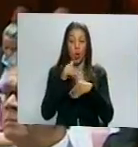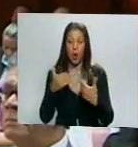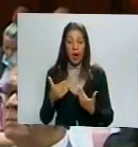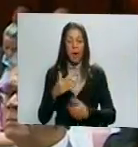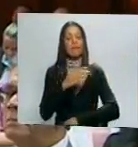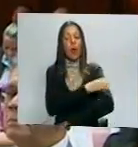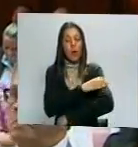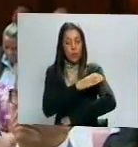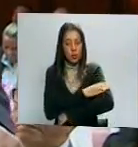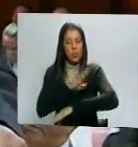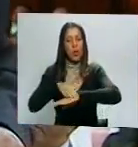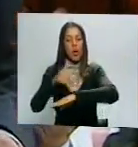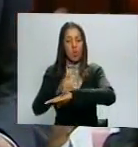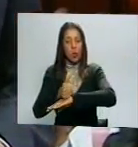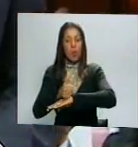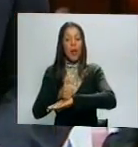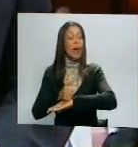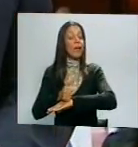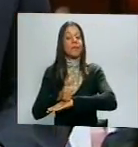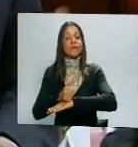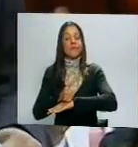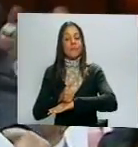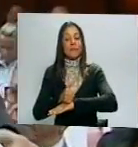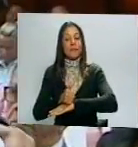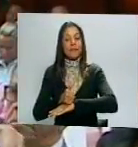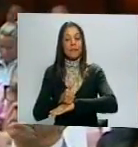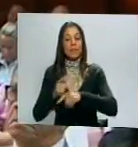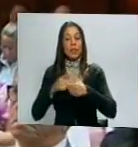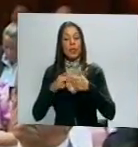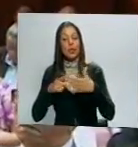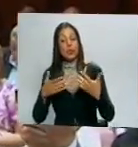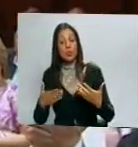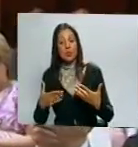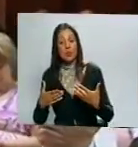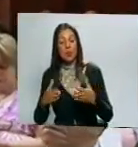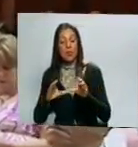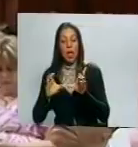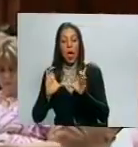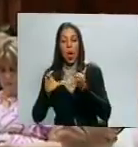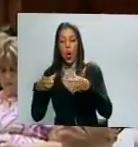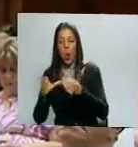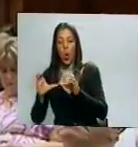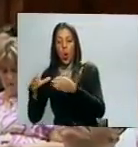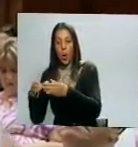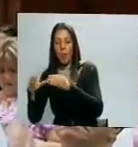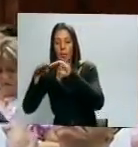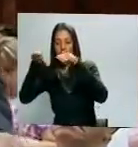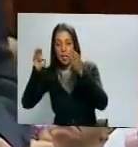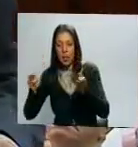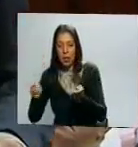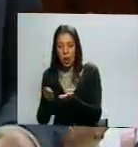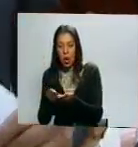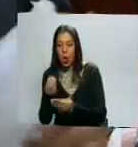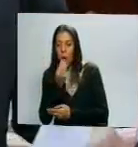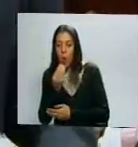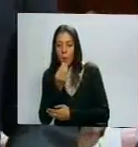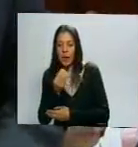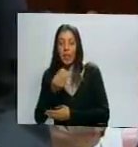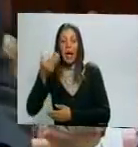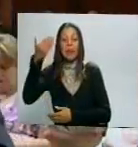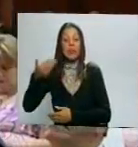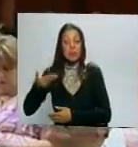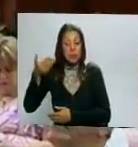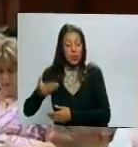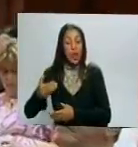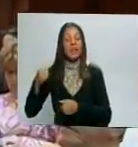los consejos locales, los comités locales de abastecimiento y producción han librado una batalla fundamental y siguen librando una